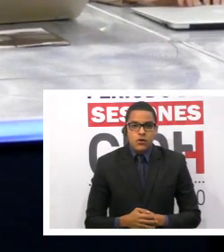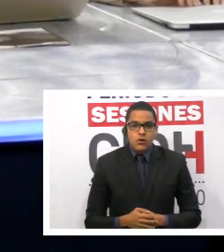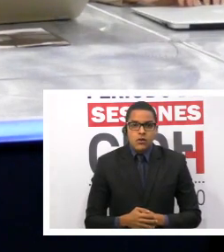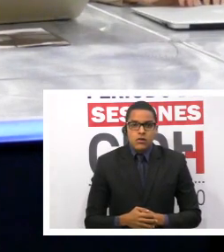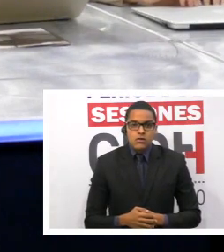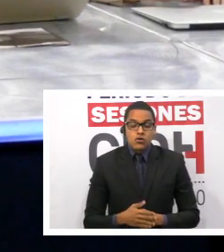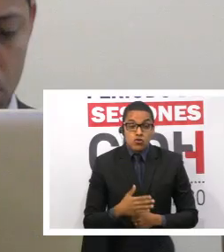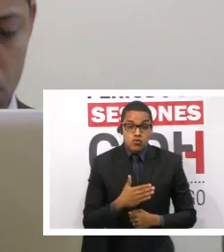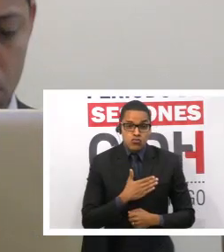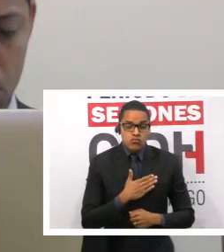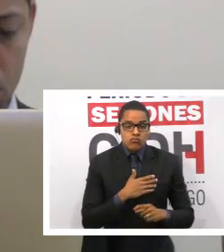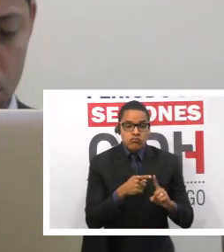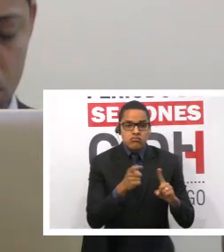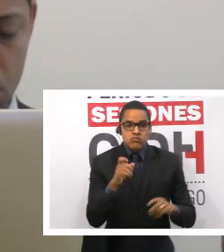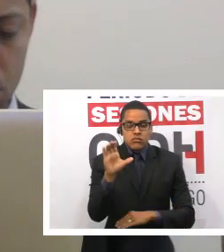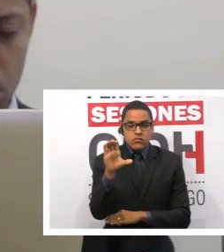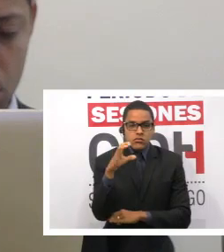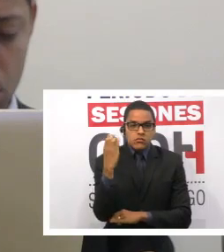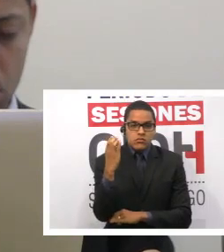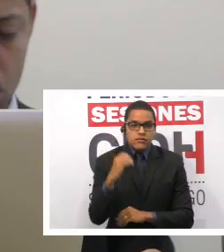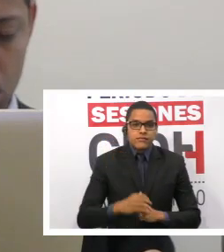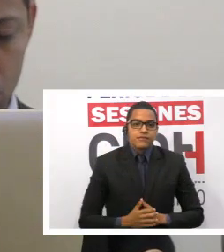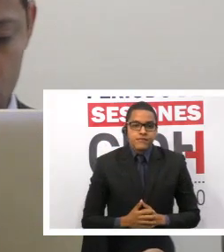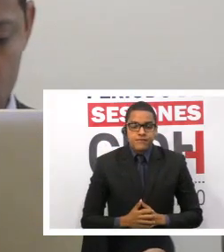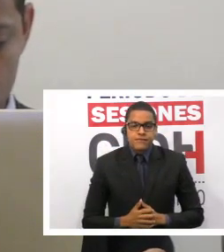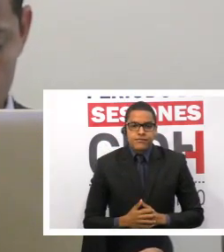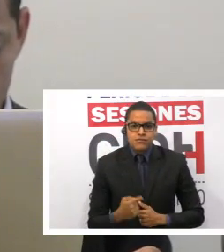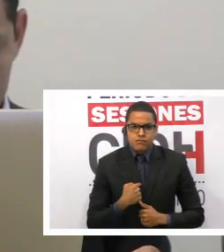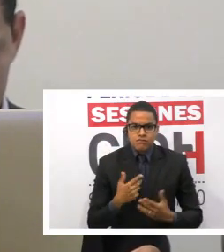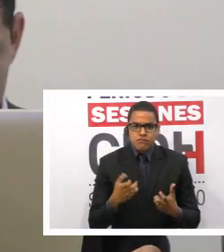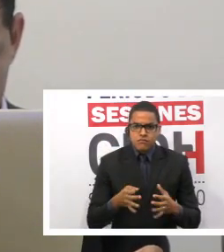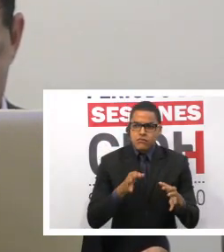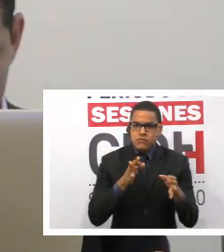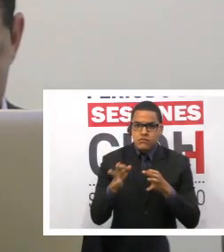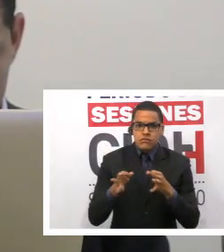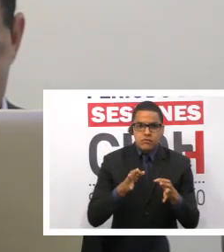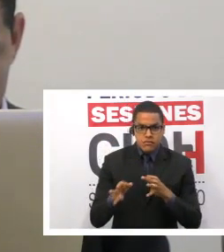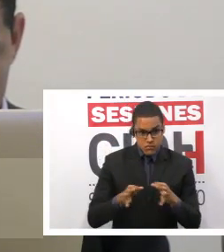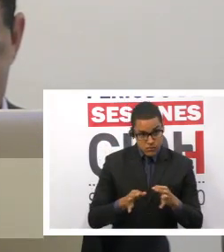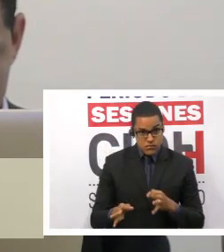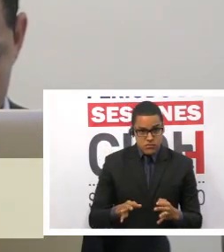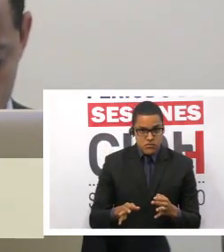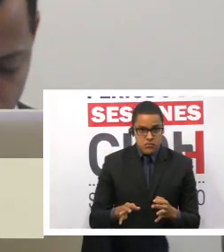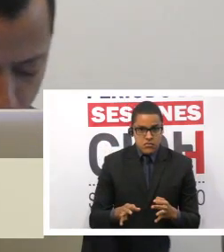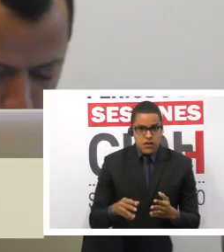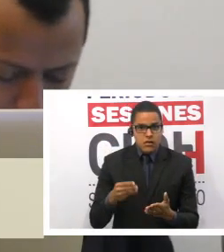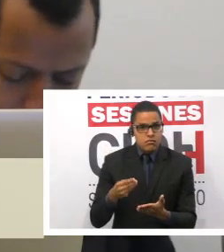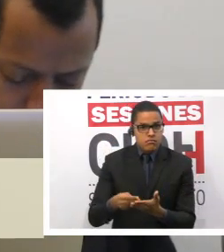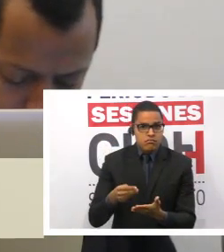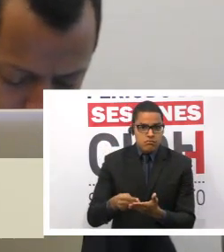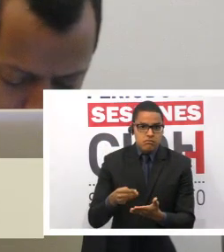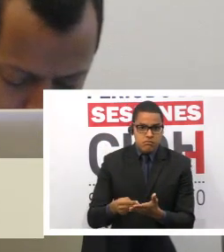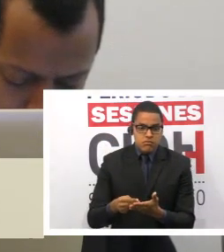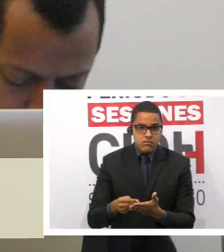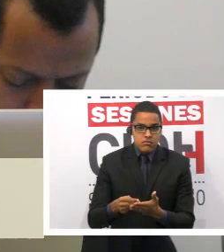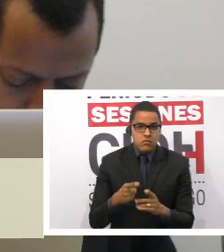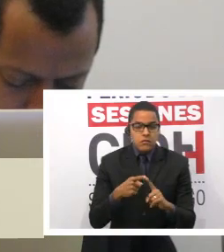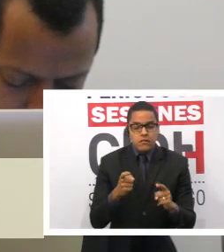colombiana y quiero hablarles de la insuficiente movilización de recursos para el financiamiento de políticas sociales en colombia